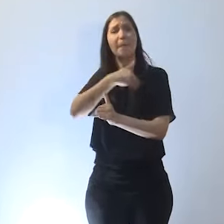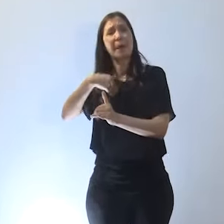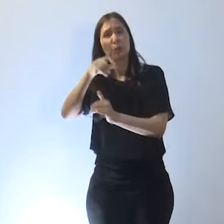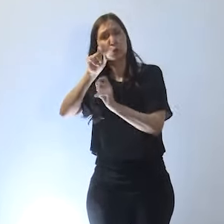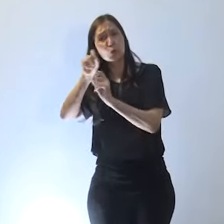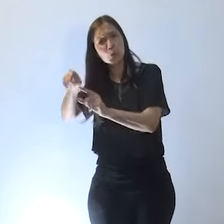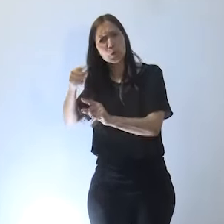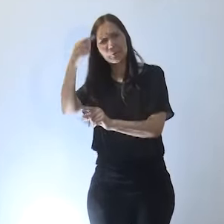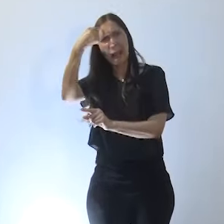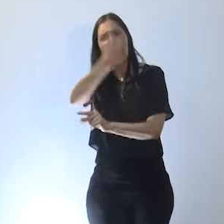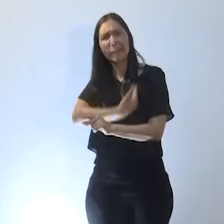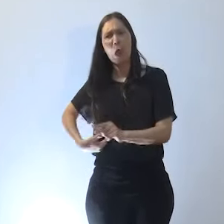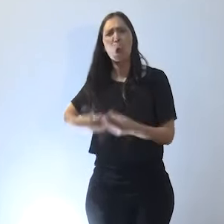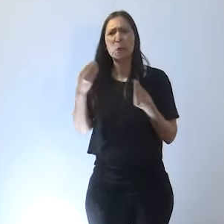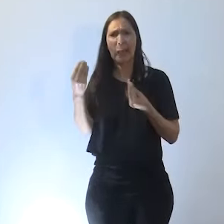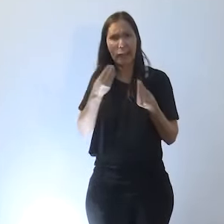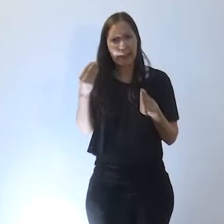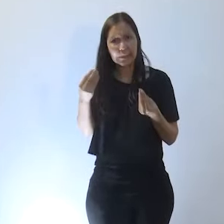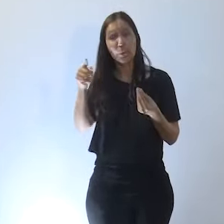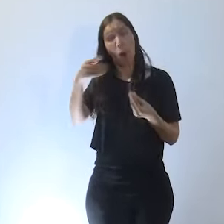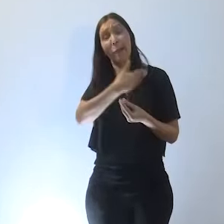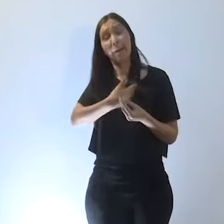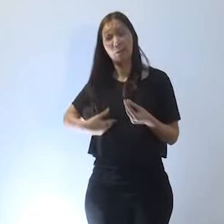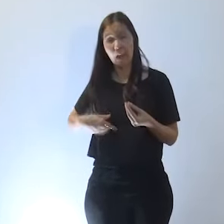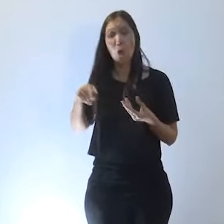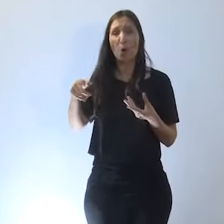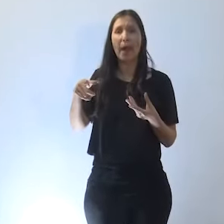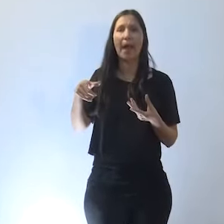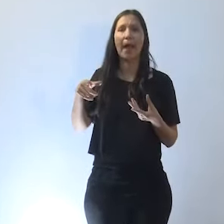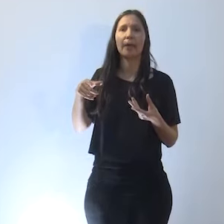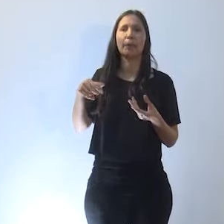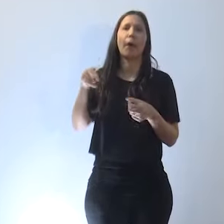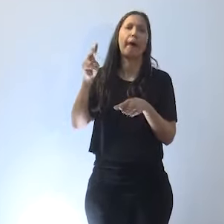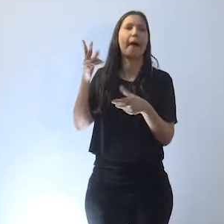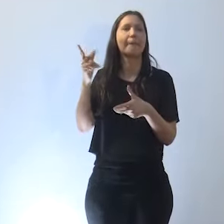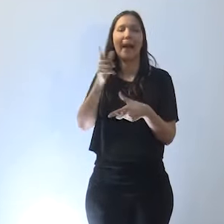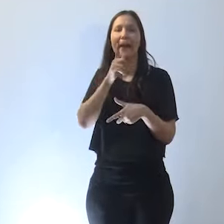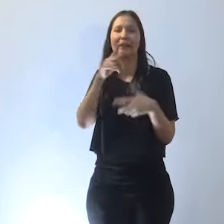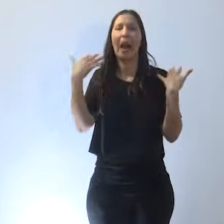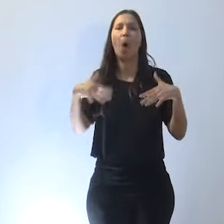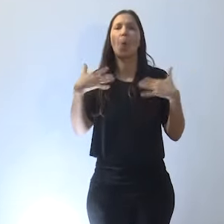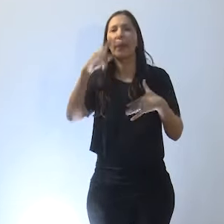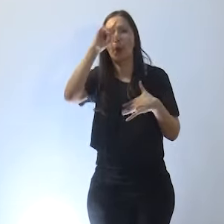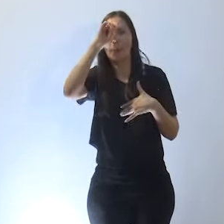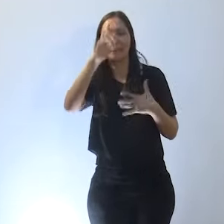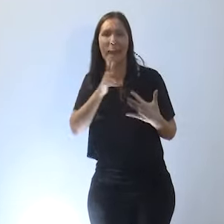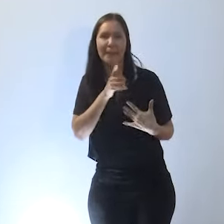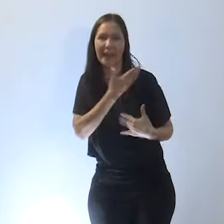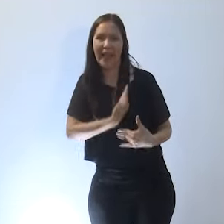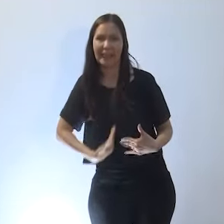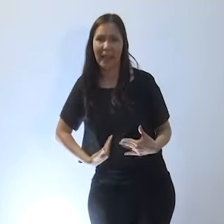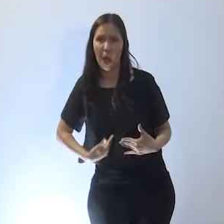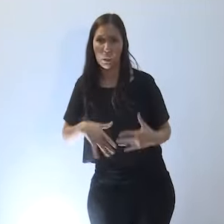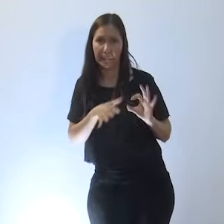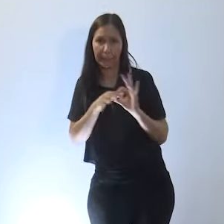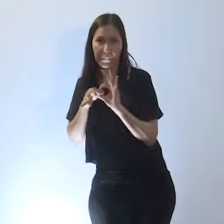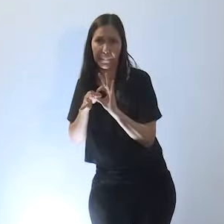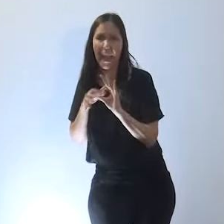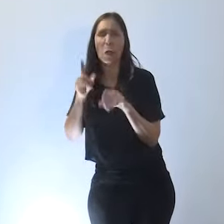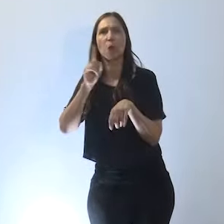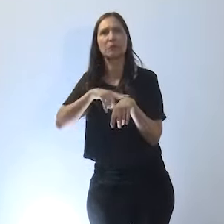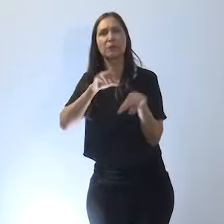estado bueno el estado es el el es el la guardia del hospital Entonces es sinónimo de de tiempo de espera o sea te